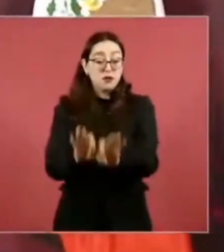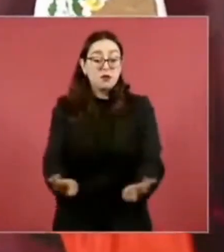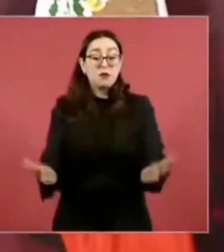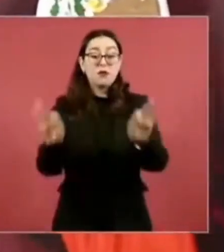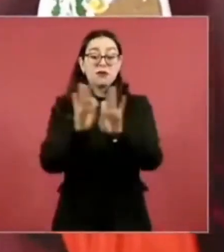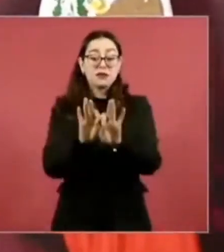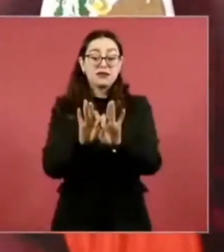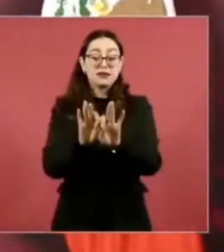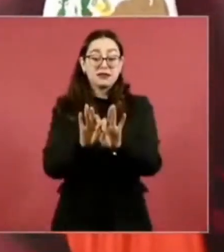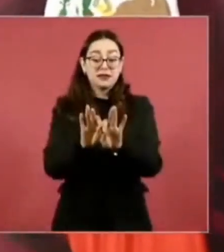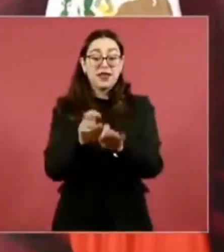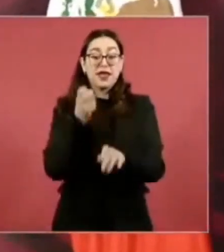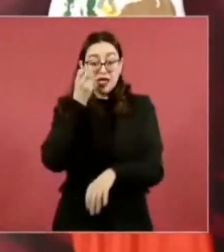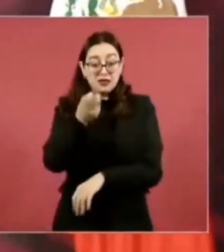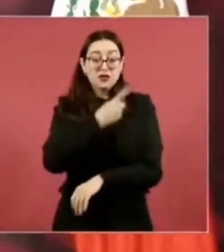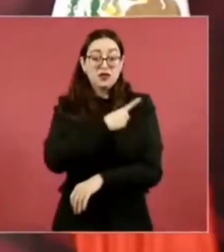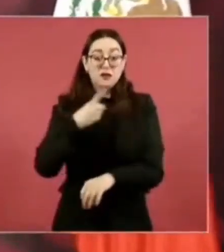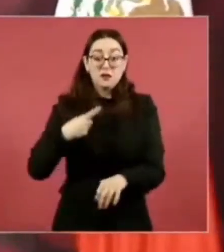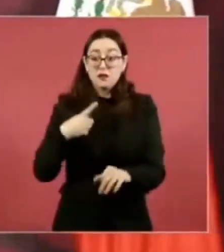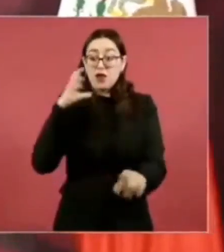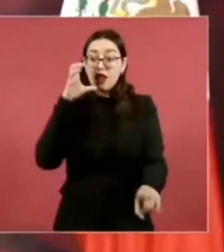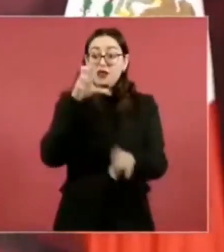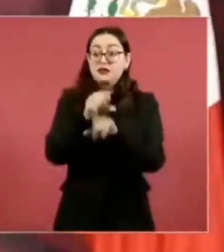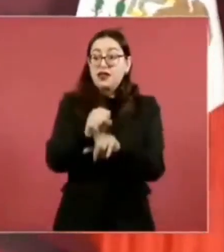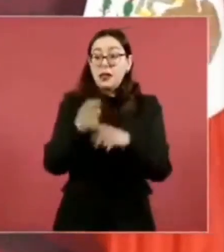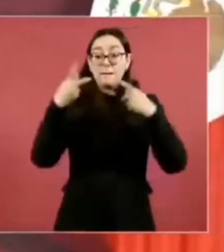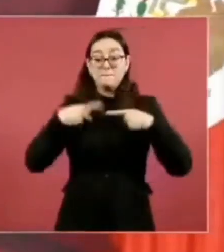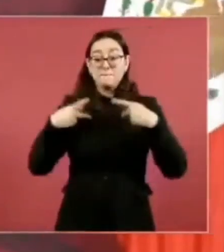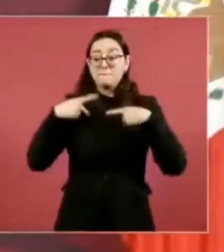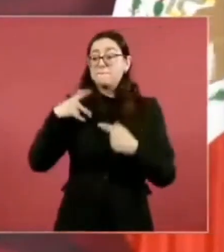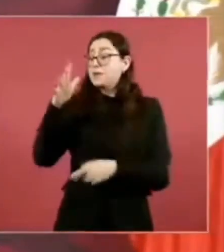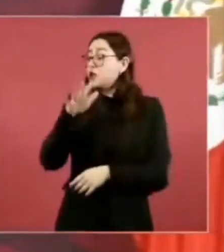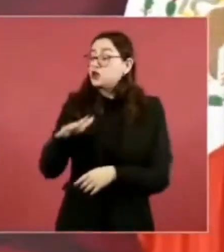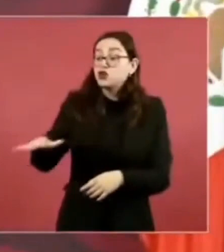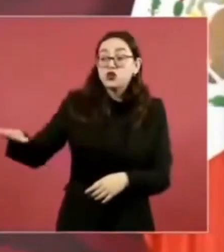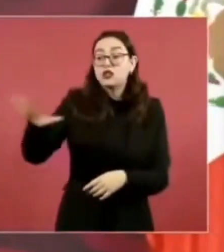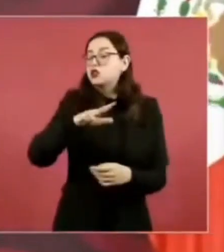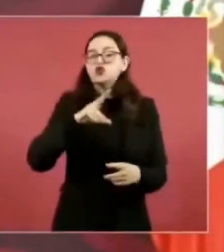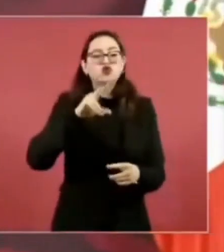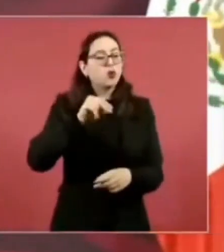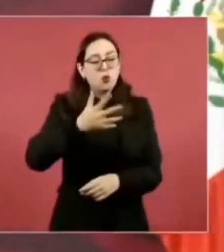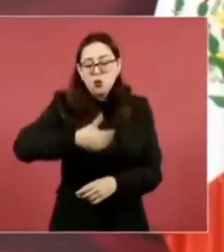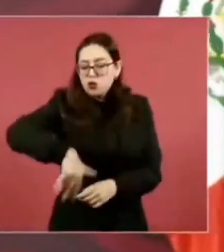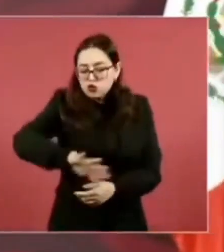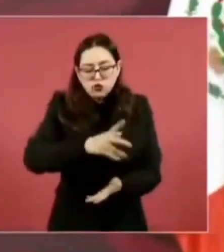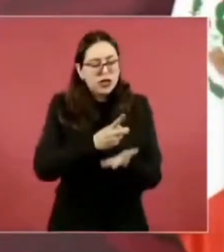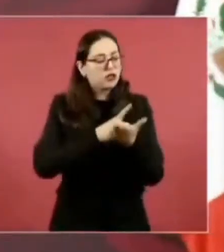¿Sí? Y esto tiene que ver con valores.